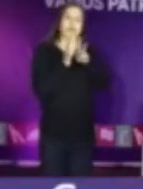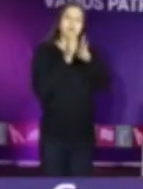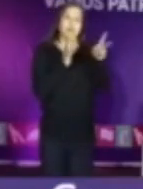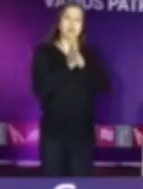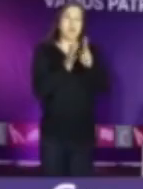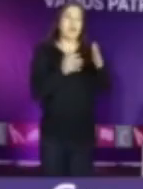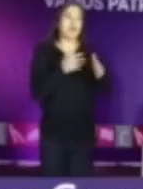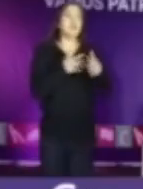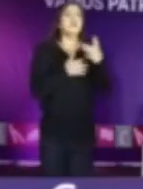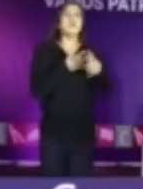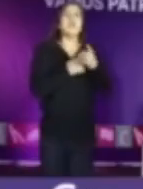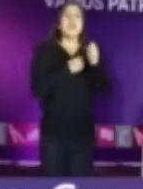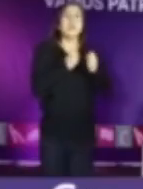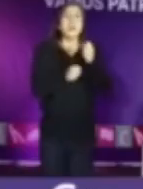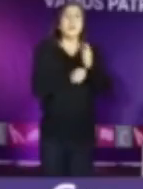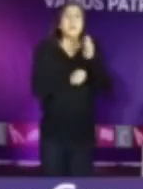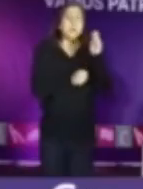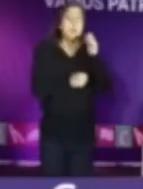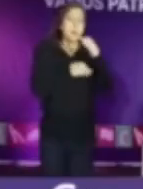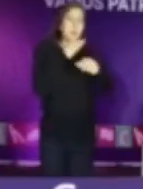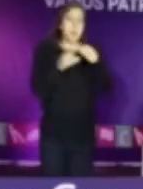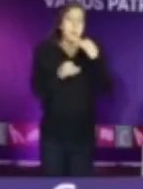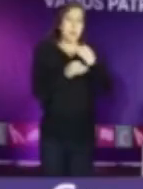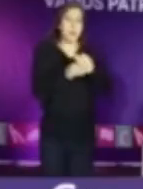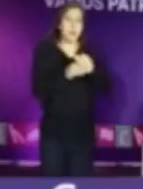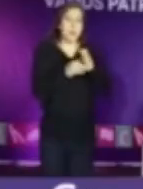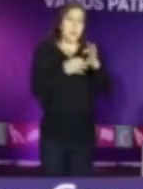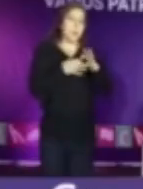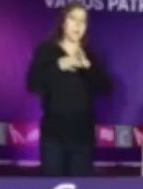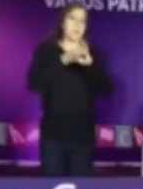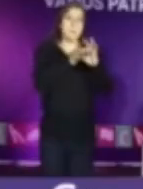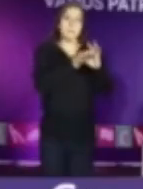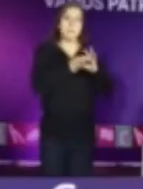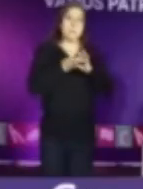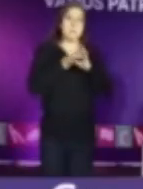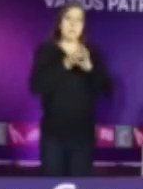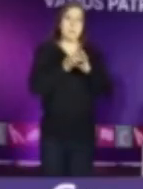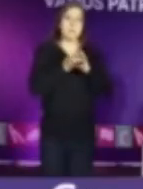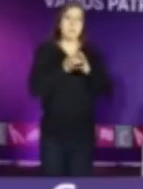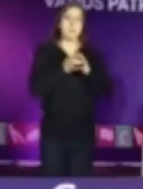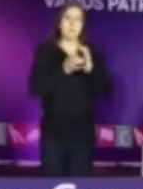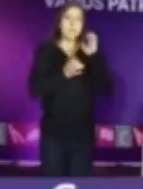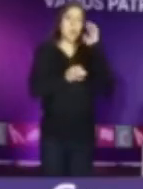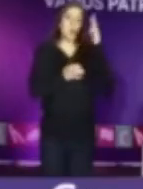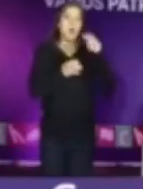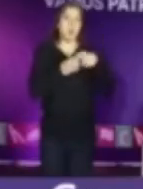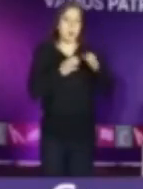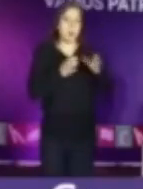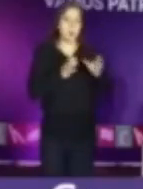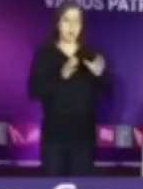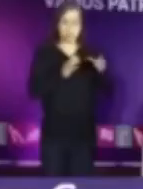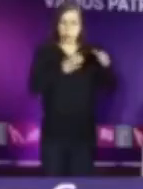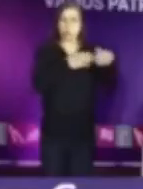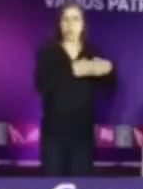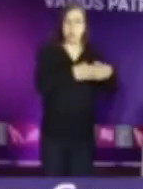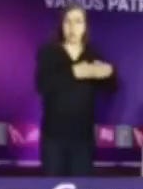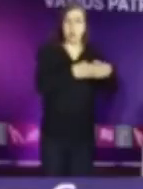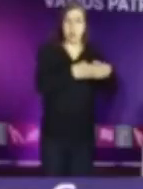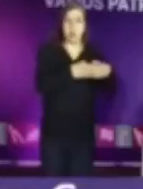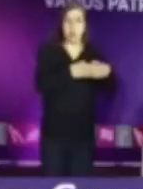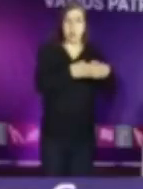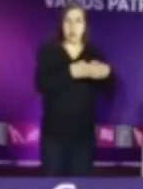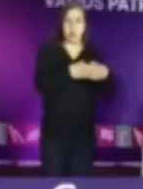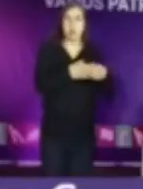tocó cubrir todo el proceso de la unificación eurocomunitaria. Y después de ahí me especialicé